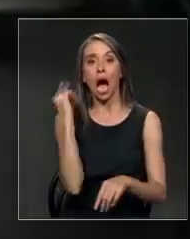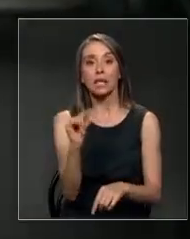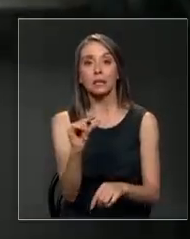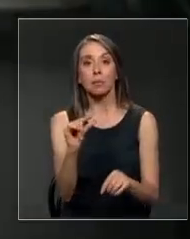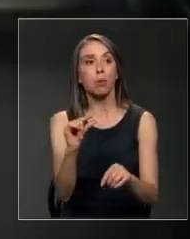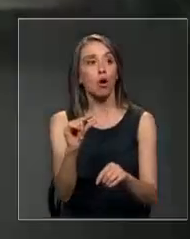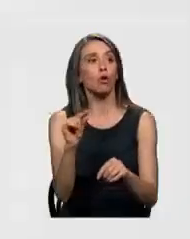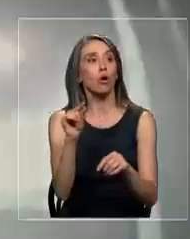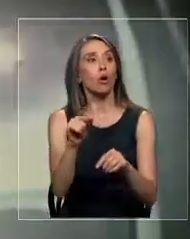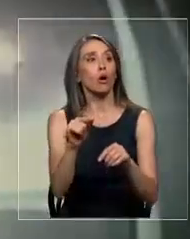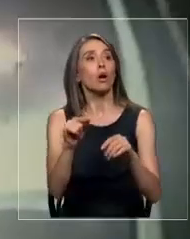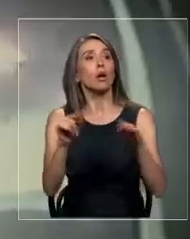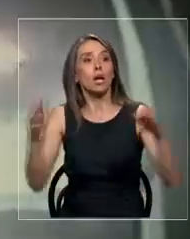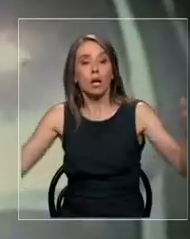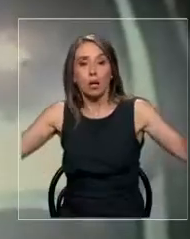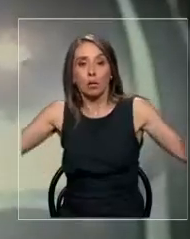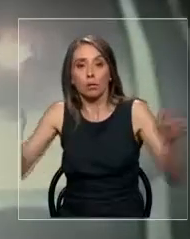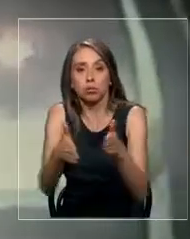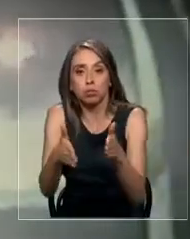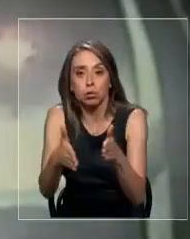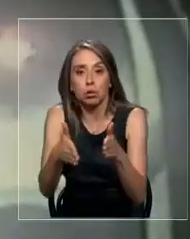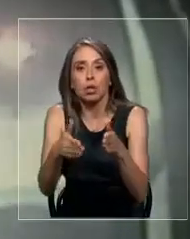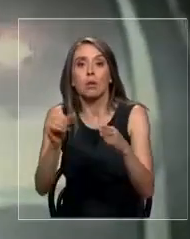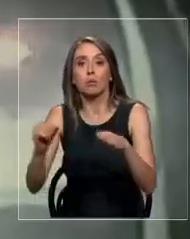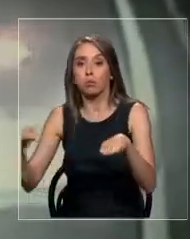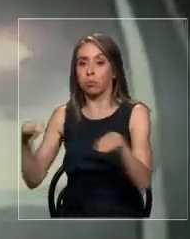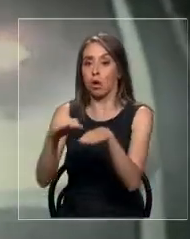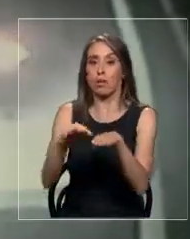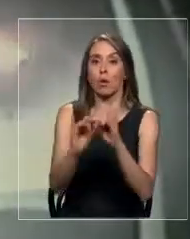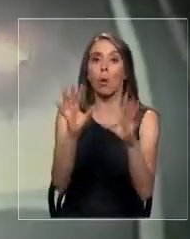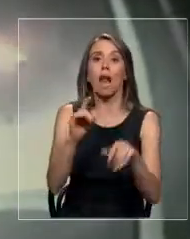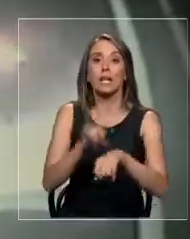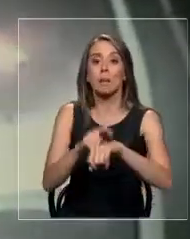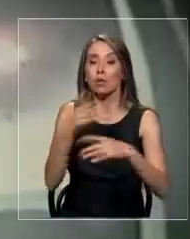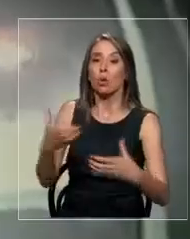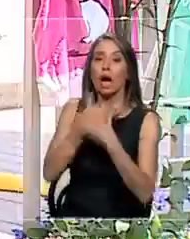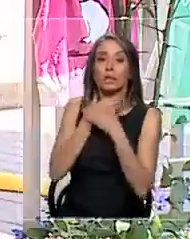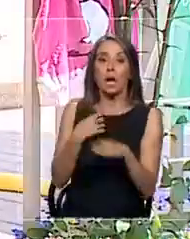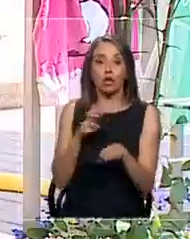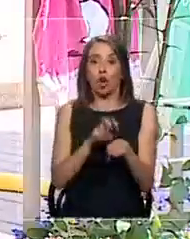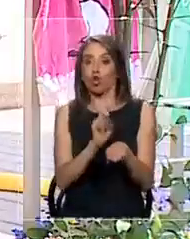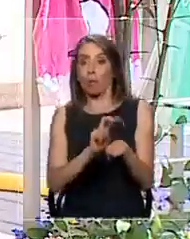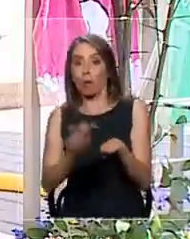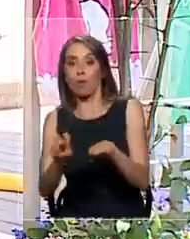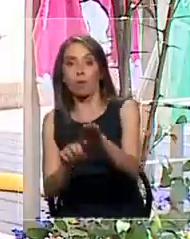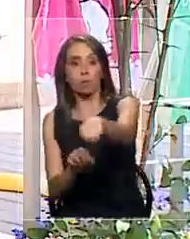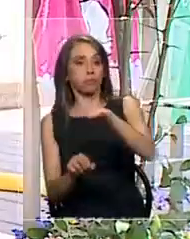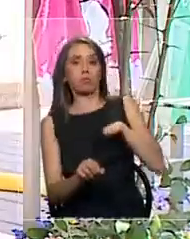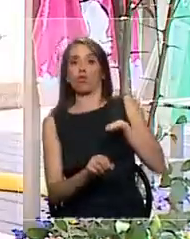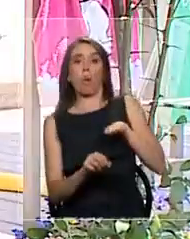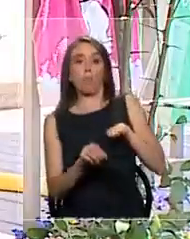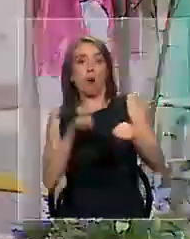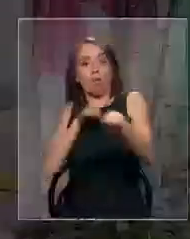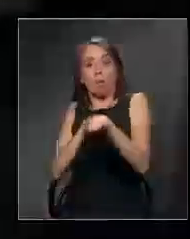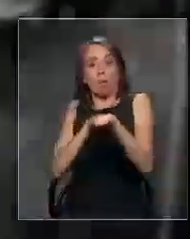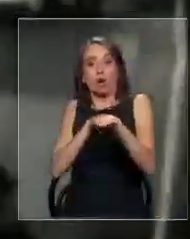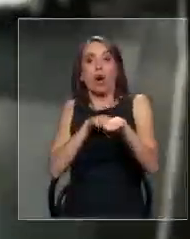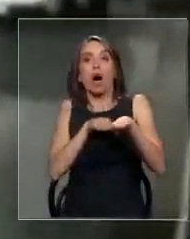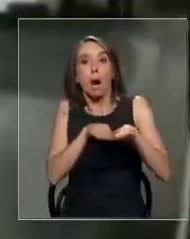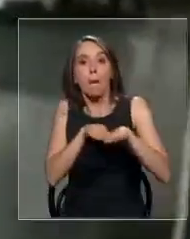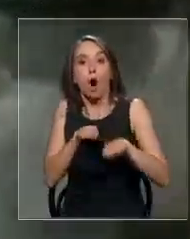Para que quedara un enlace estrecho en el que te pueden interceptar en cualquier minuto y no tenía escapatoria, no podías tirar marcha atrás, no tienes más allá una